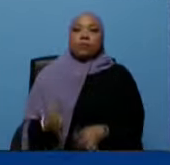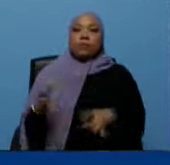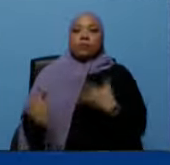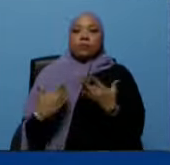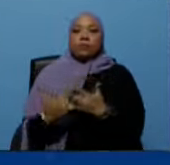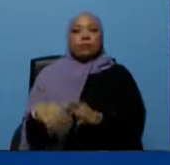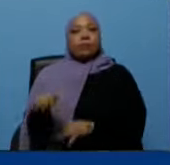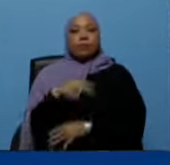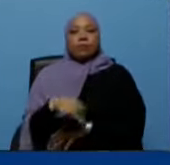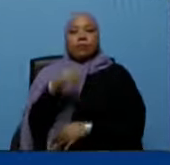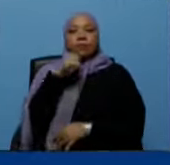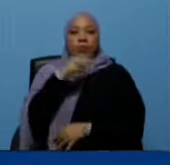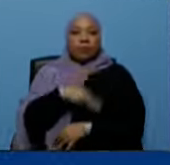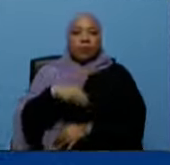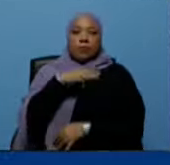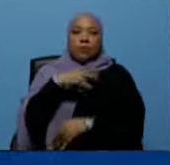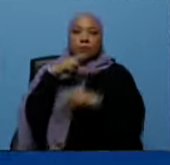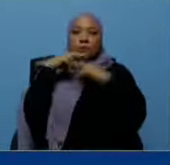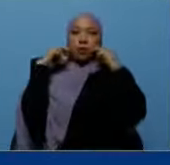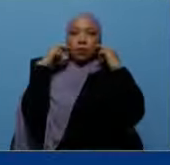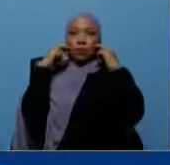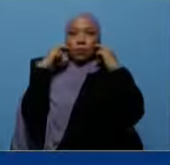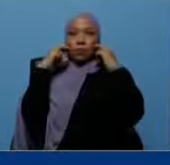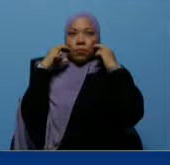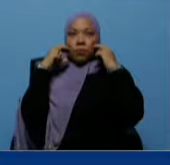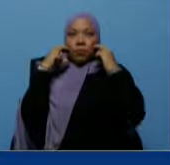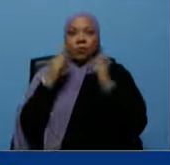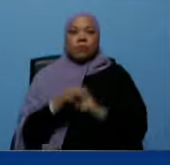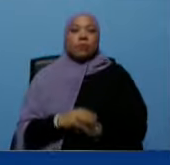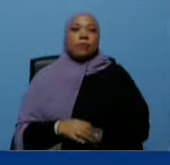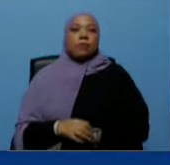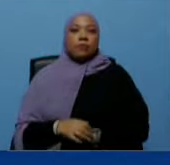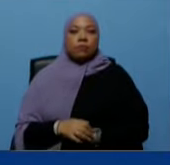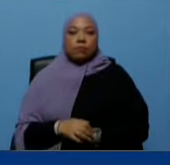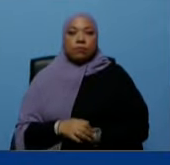aquí a nuestra misión Sonrisa, donde les vamos